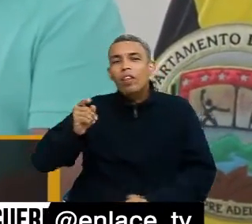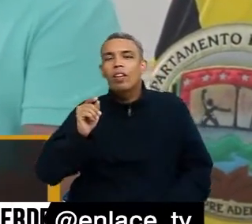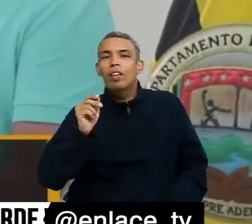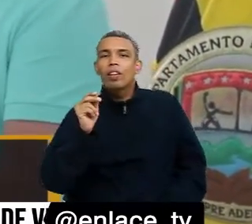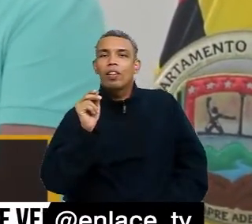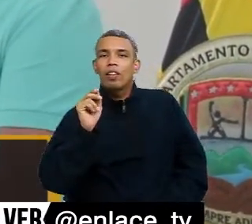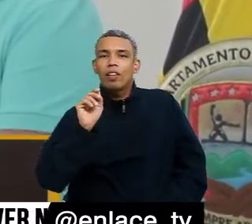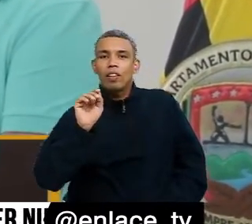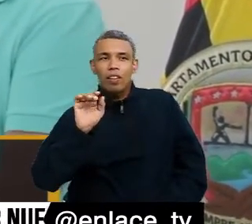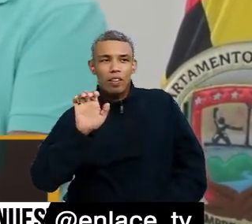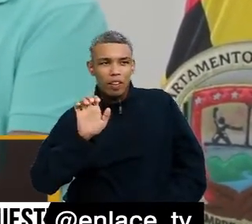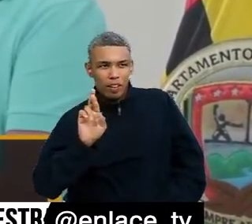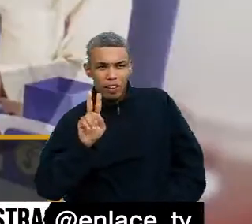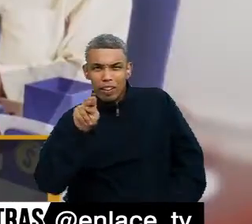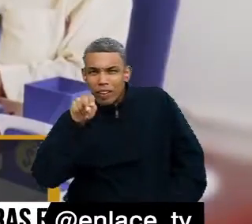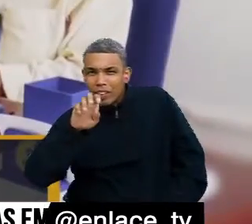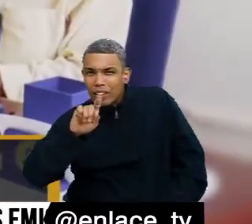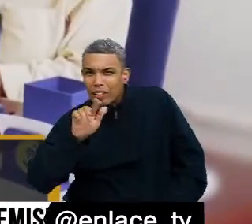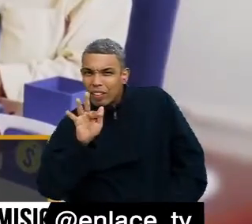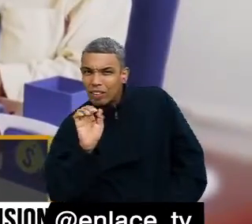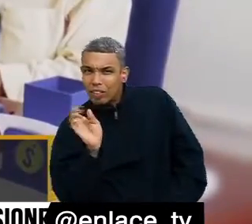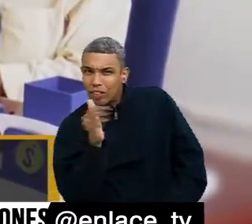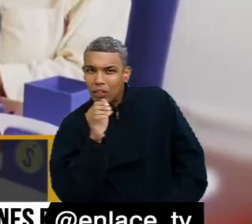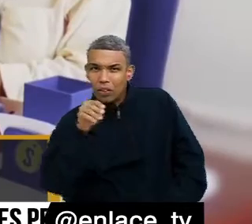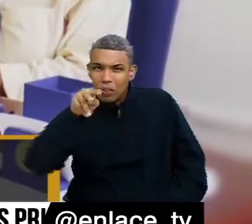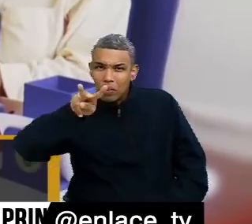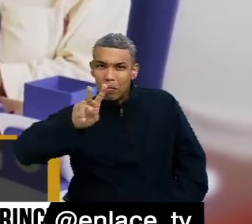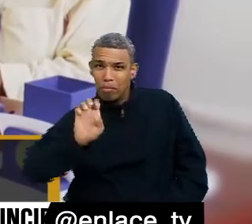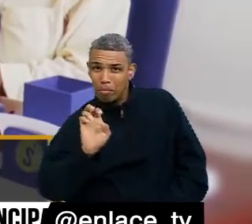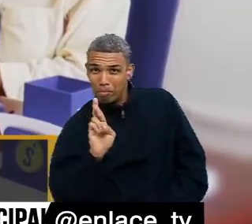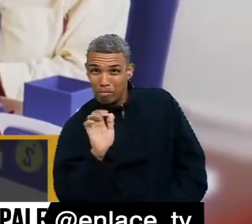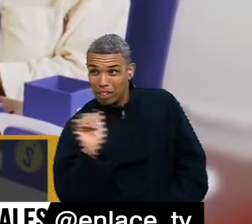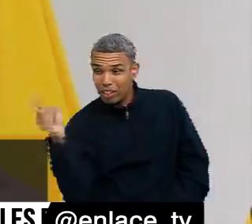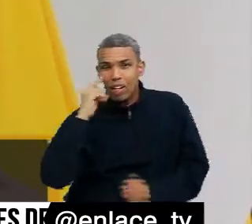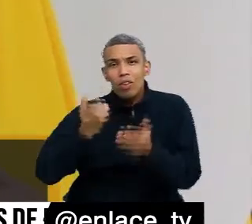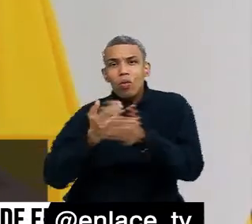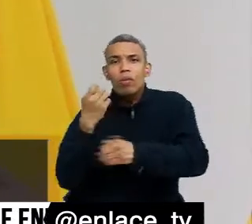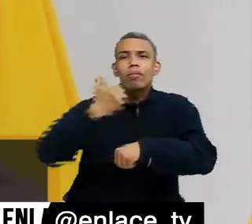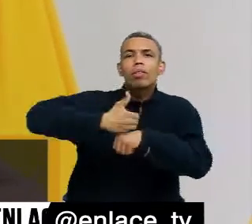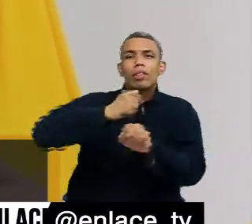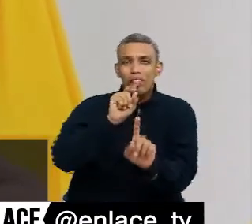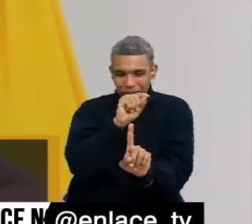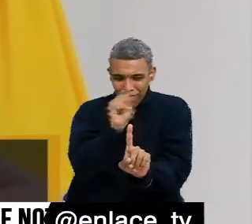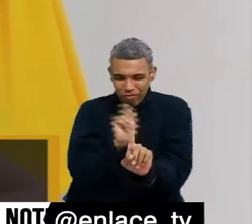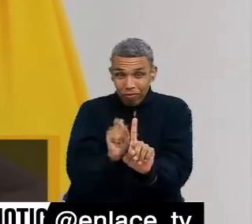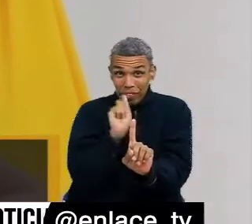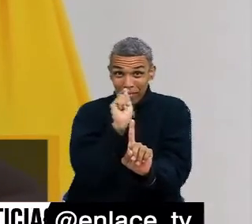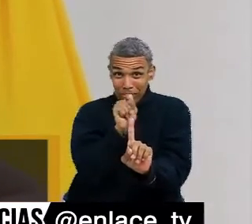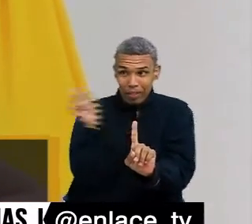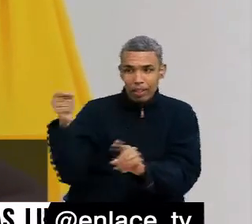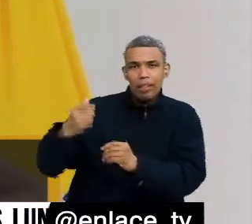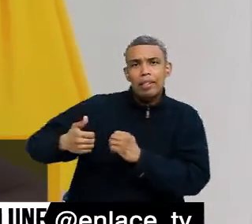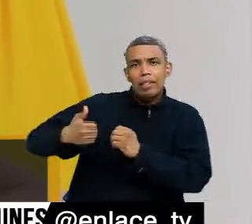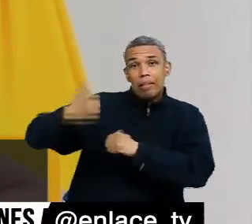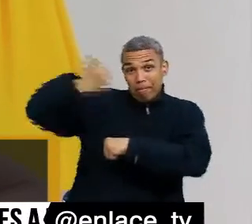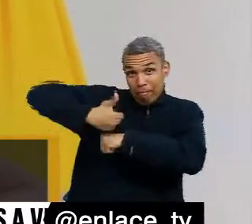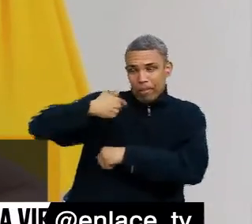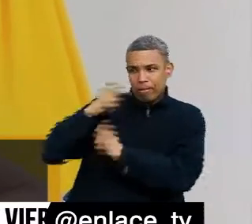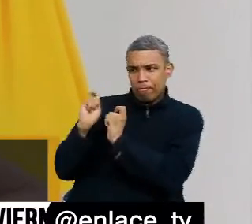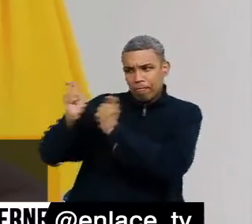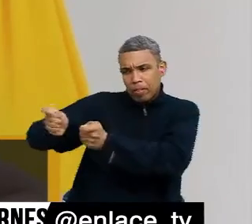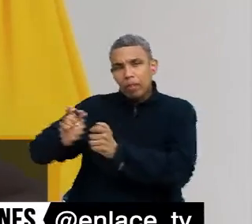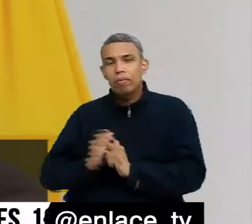Rueda como nuevo gerente de la S. Barranca Bermeja en reemplazo de Carlos Alberto San Miguel Evan. El doctor Ernesto había ocupado el segundo